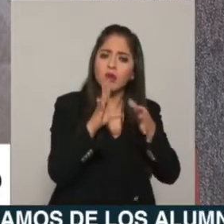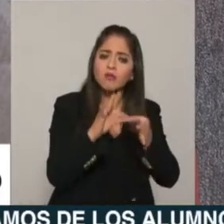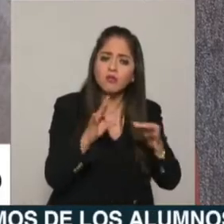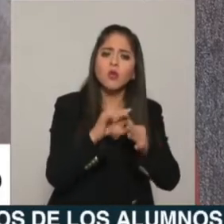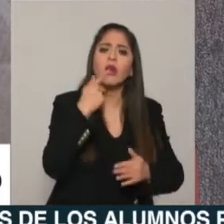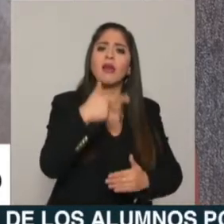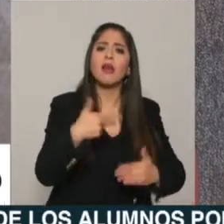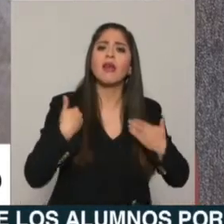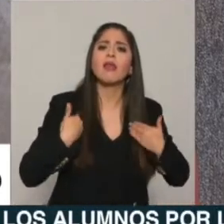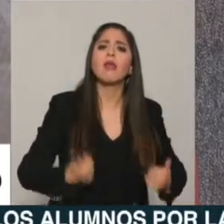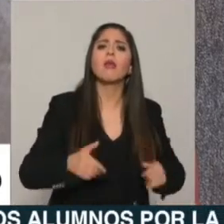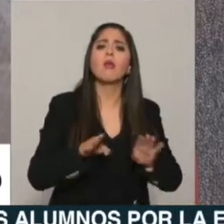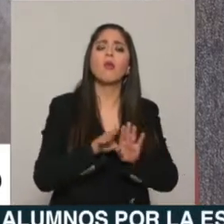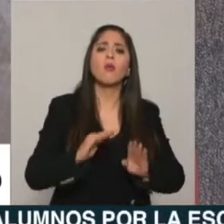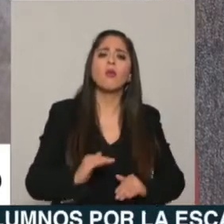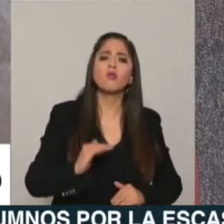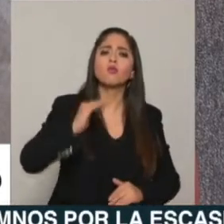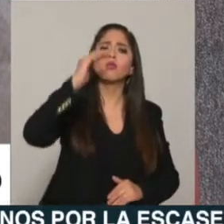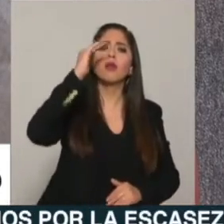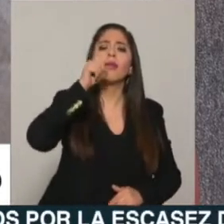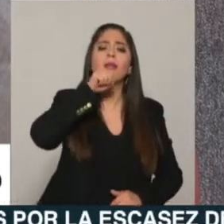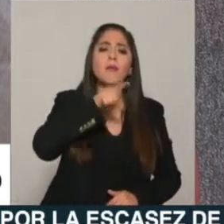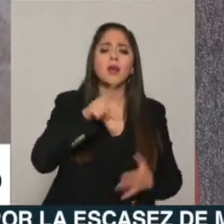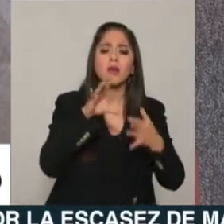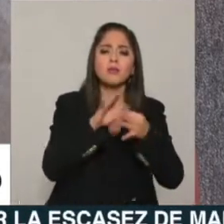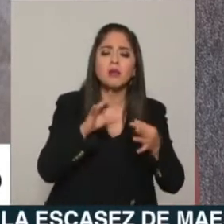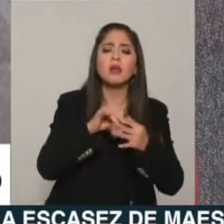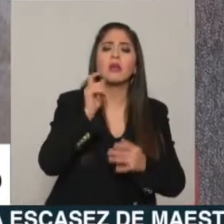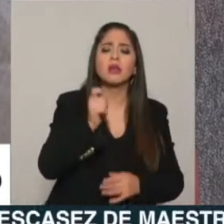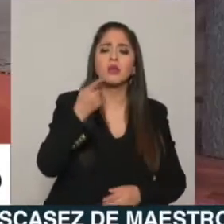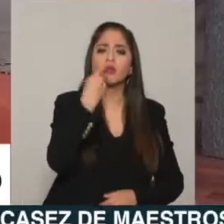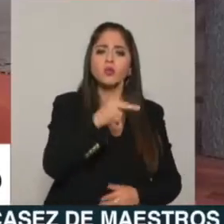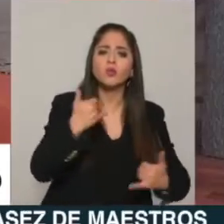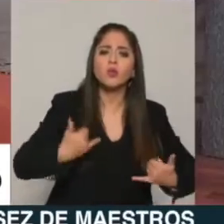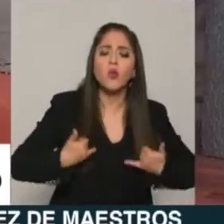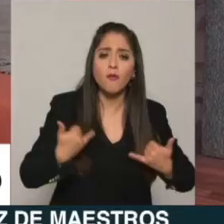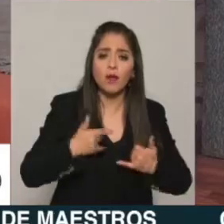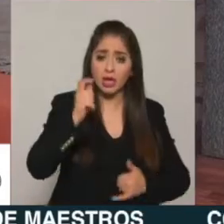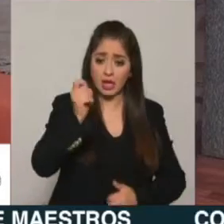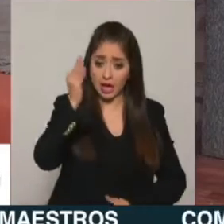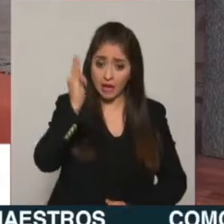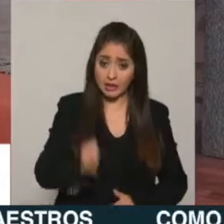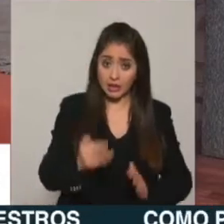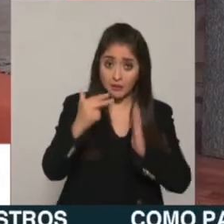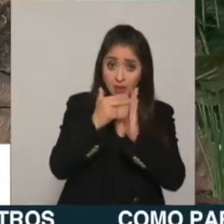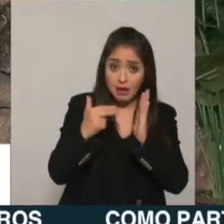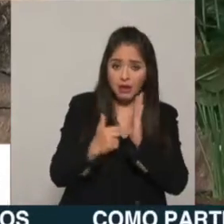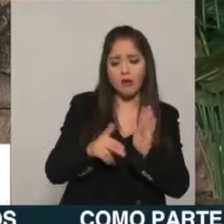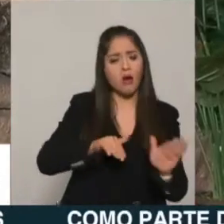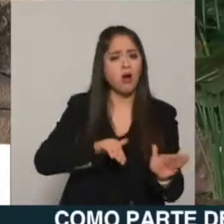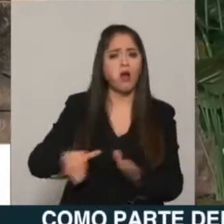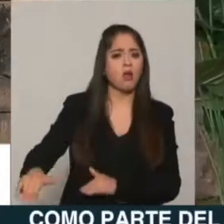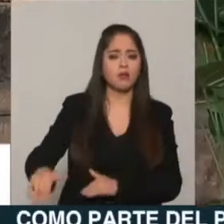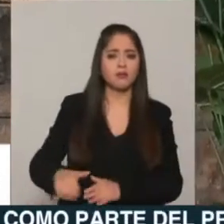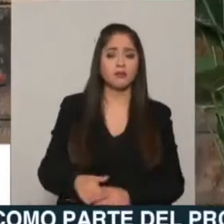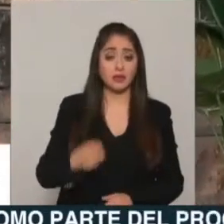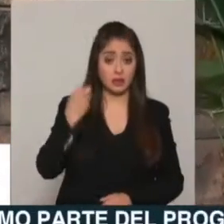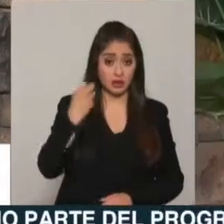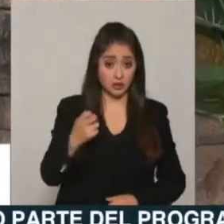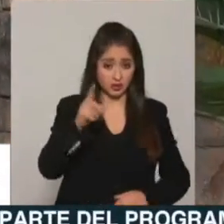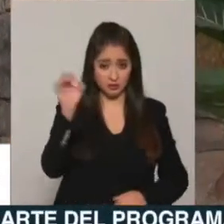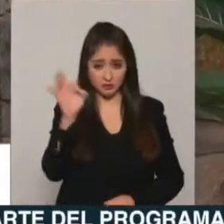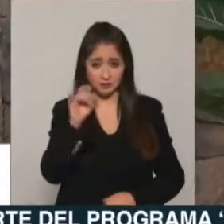juvenil, corresponde a los adultos saber que el joven no acepta reglas. Podríamos decir que este es un problema de todos, por supuesto,